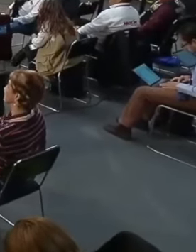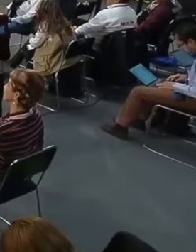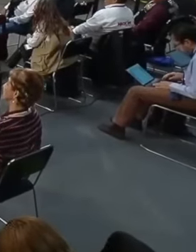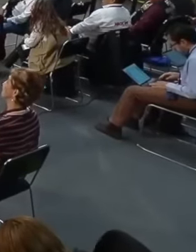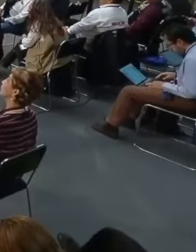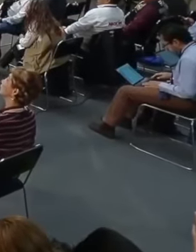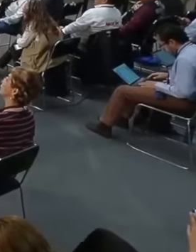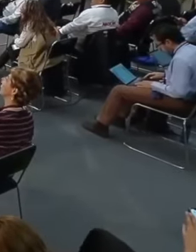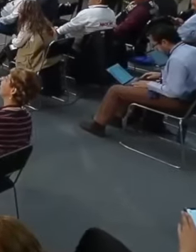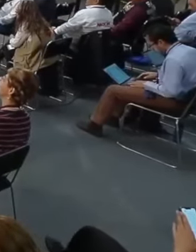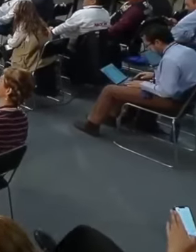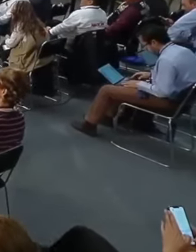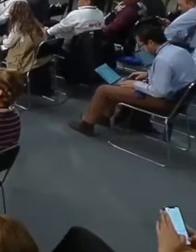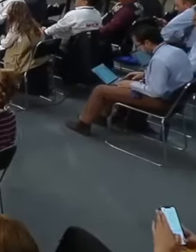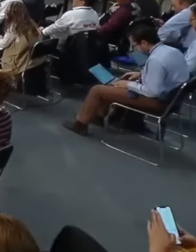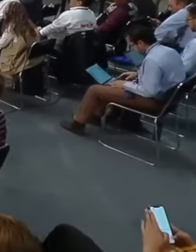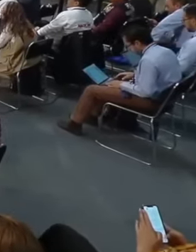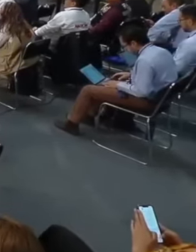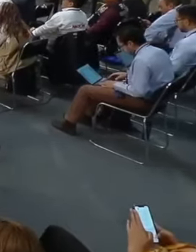Ahí está.